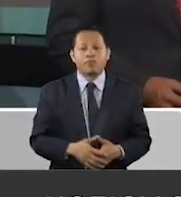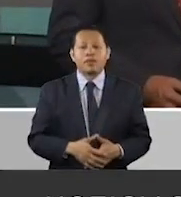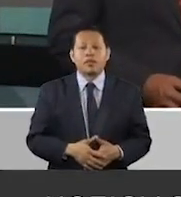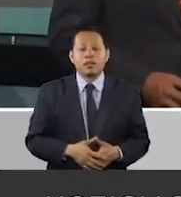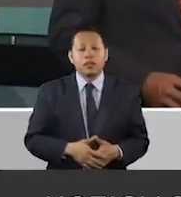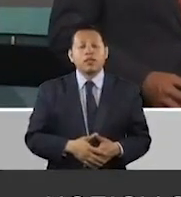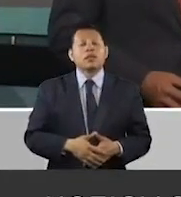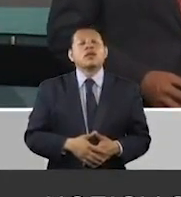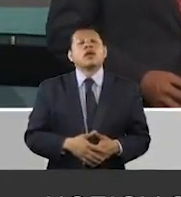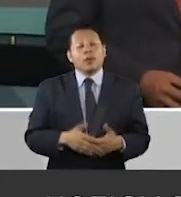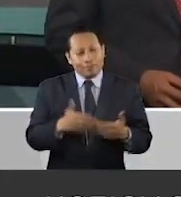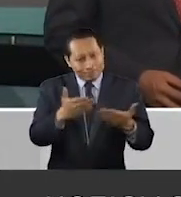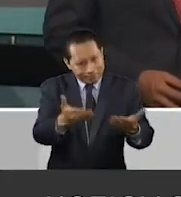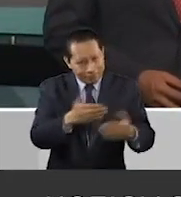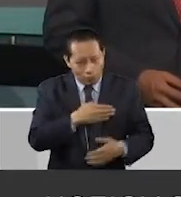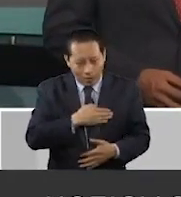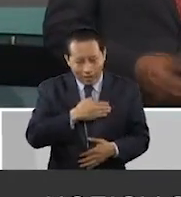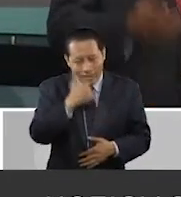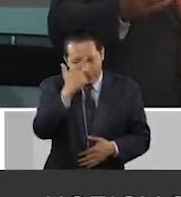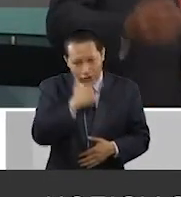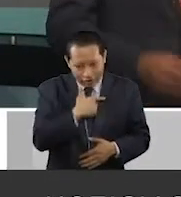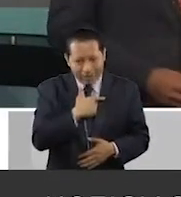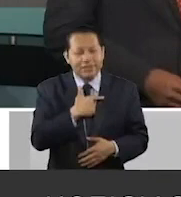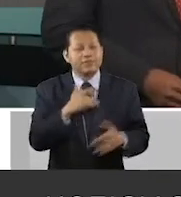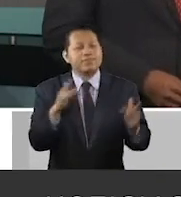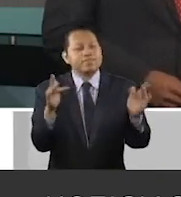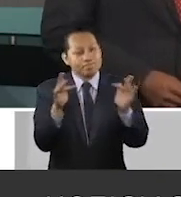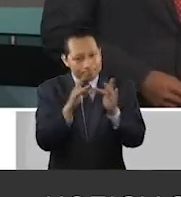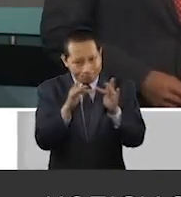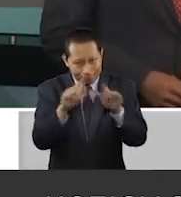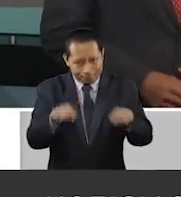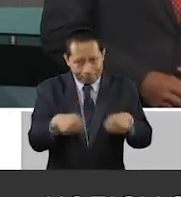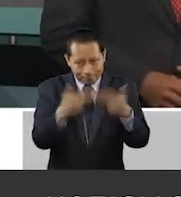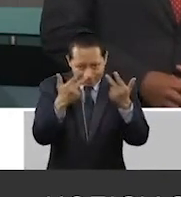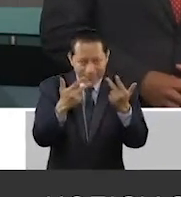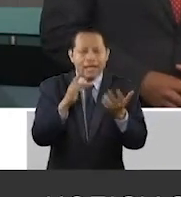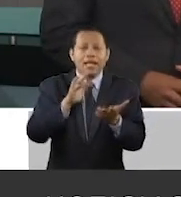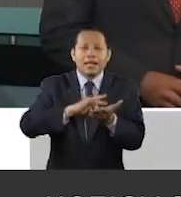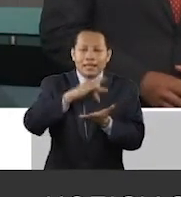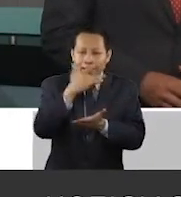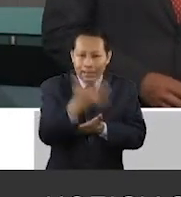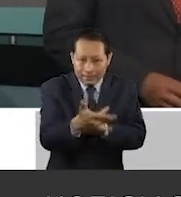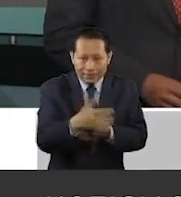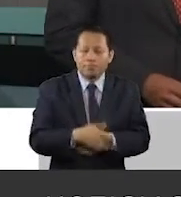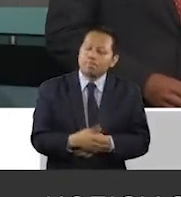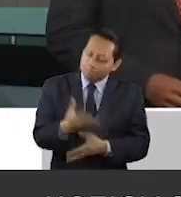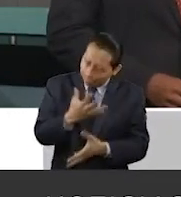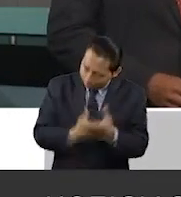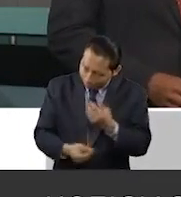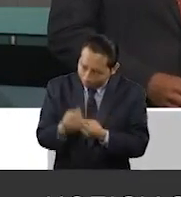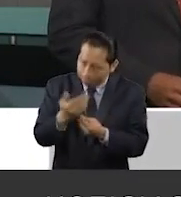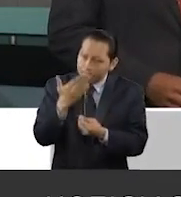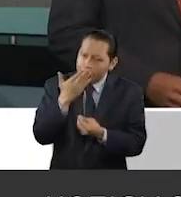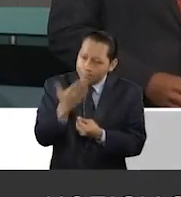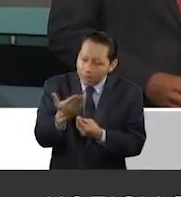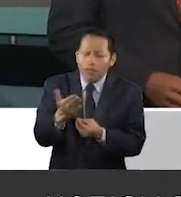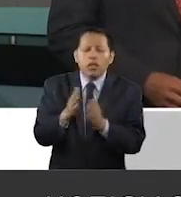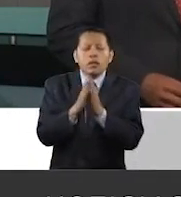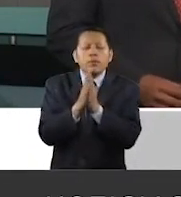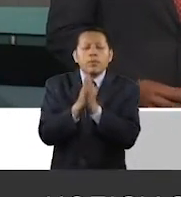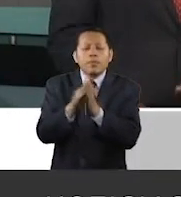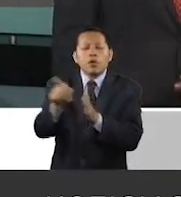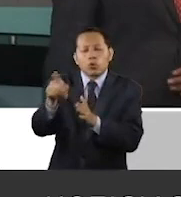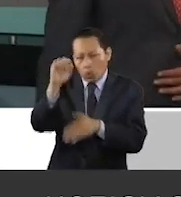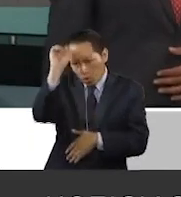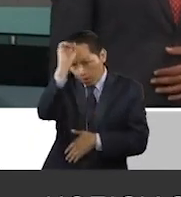Buenas noches, muchas gracias por su llamada. Al contrario, muchas gracias, senador. ¿Podría compartir su opinión sobre el